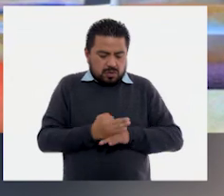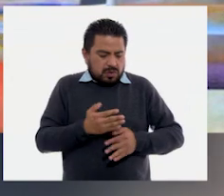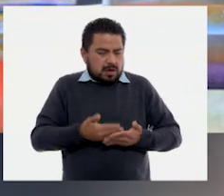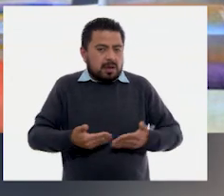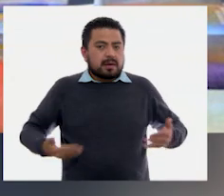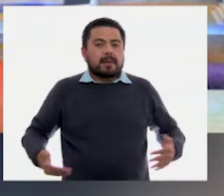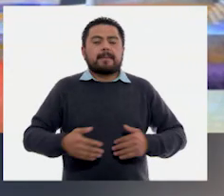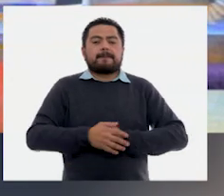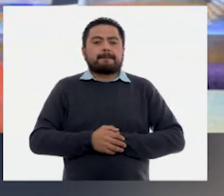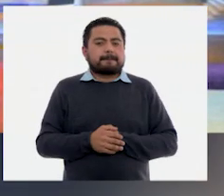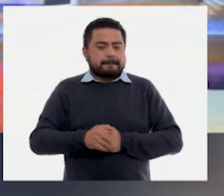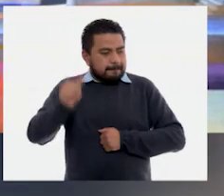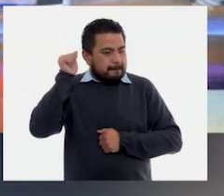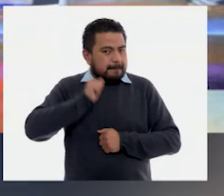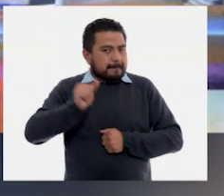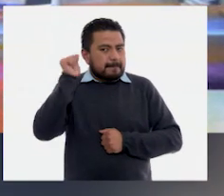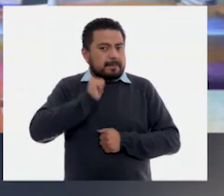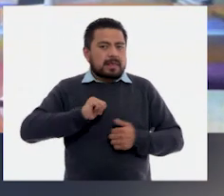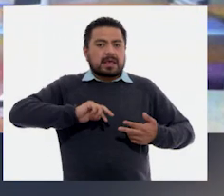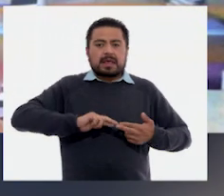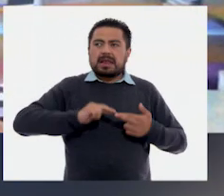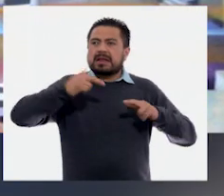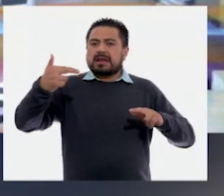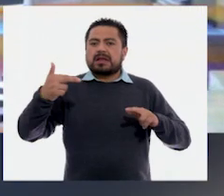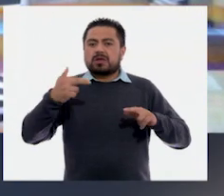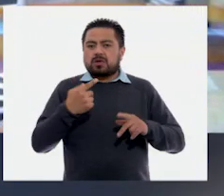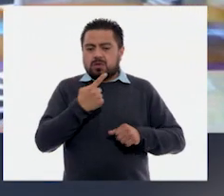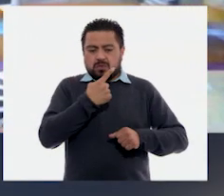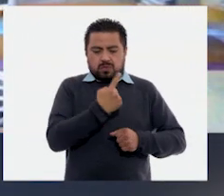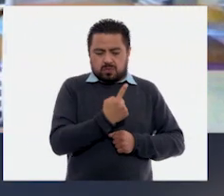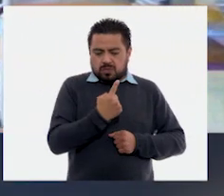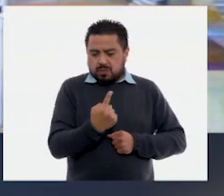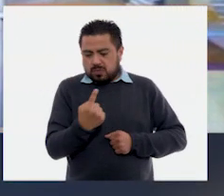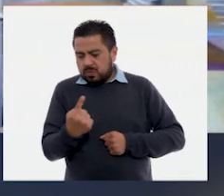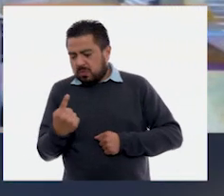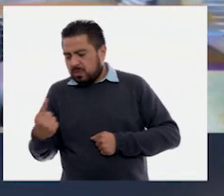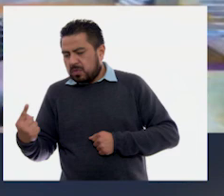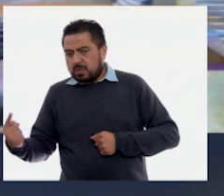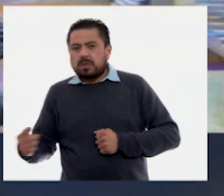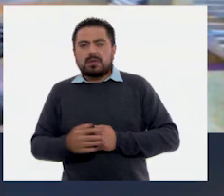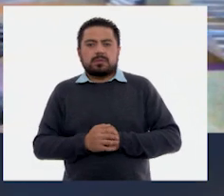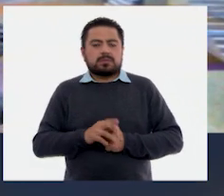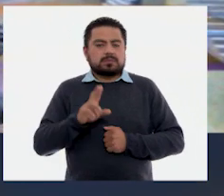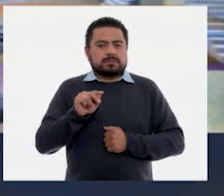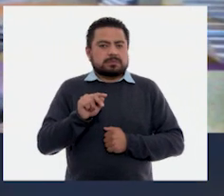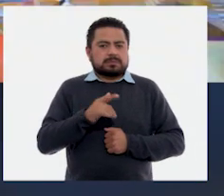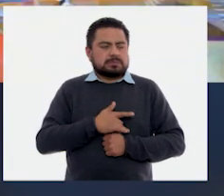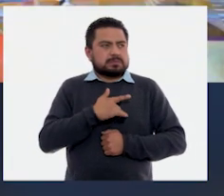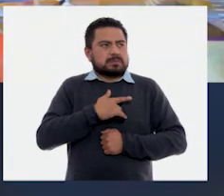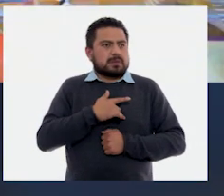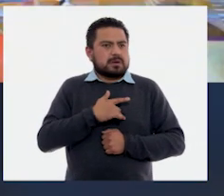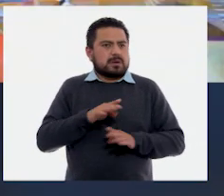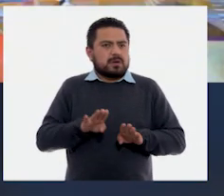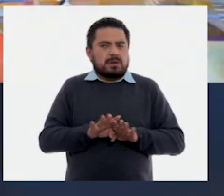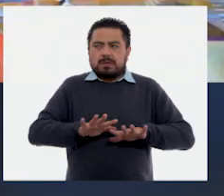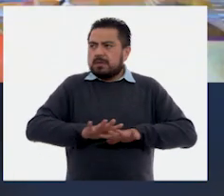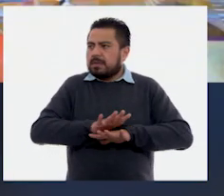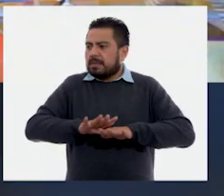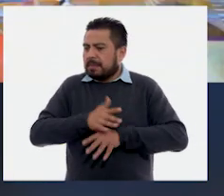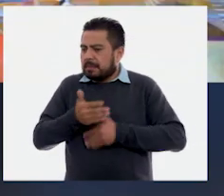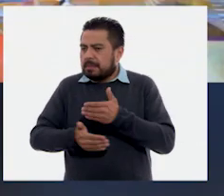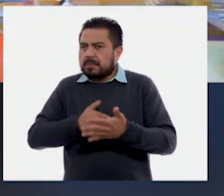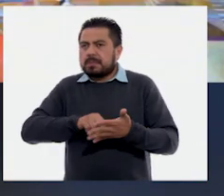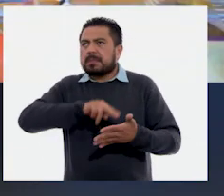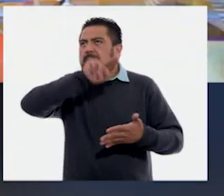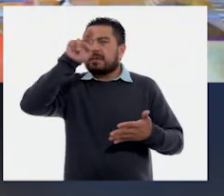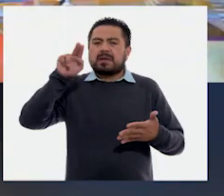entonces siempre están en relación escala 1:1. Es decir, no sientes, como se pasó mucho en el muralismo,